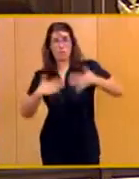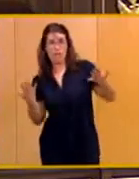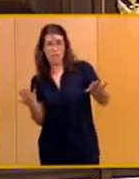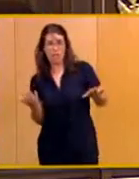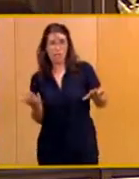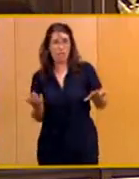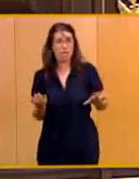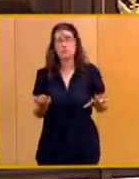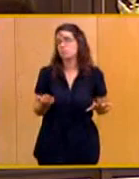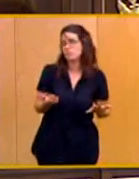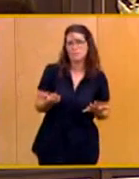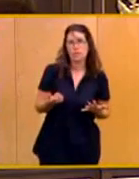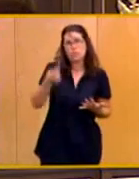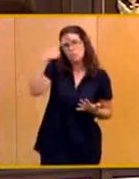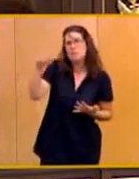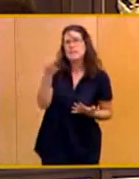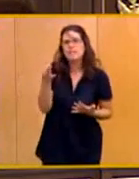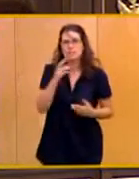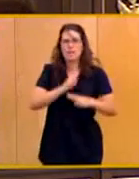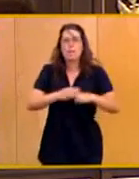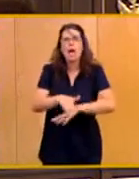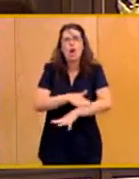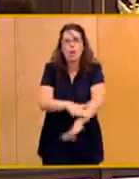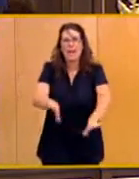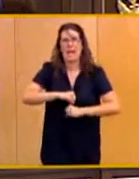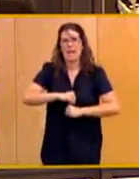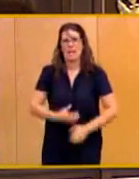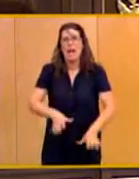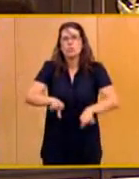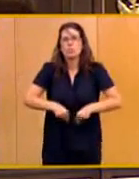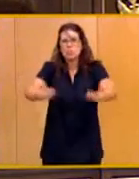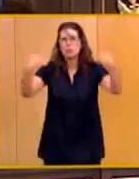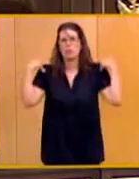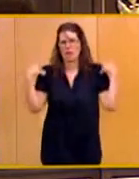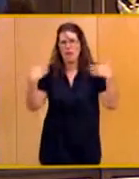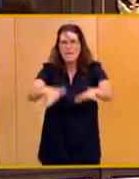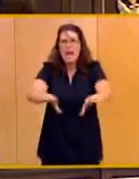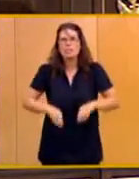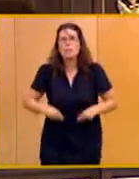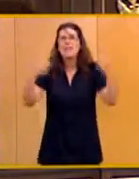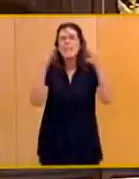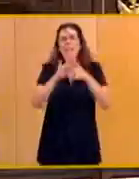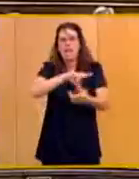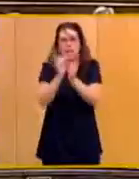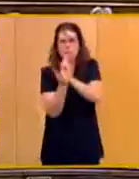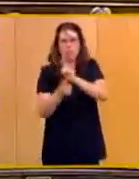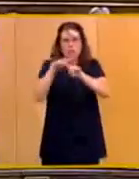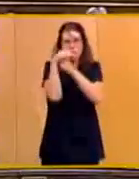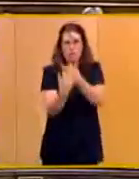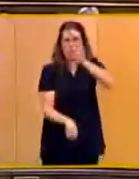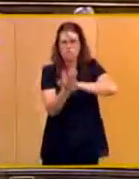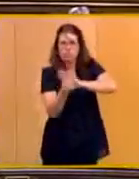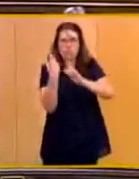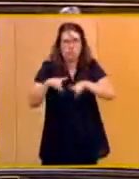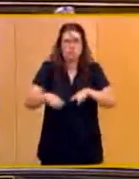Pero ¿sabe lo que es eso? Es gobernar. Es asumir responsabilidades, es asumir las contingencias, los cambios y las circunstancias en las que estamos.